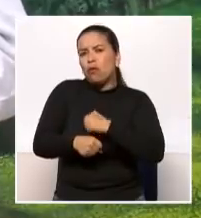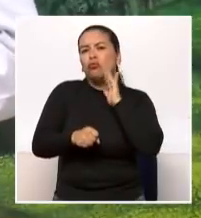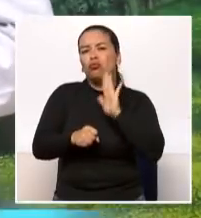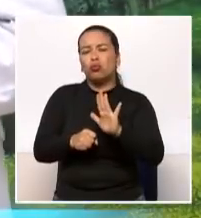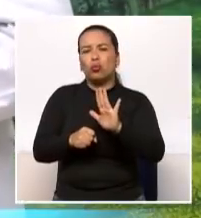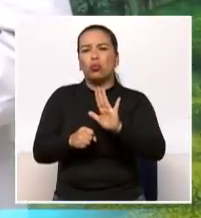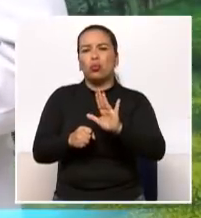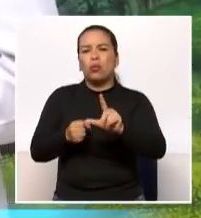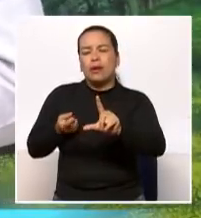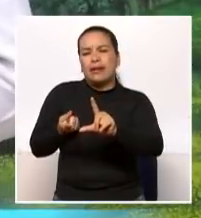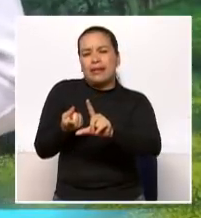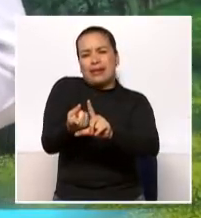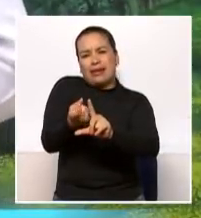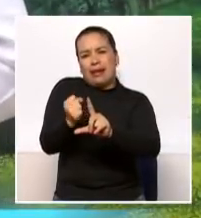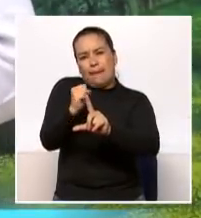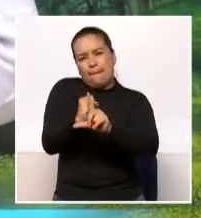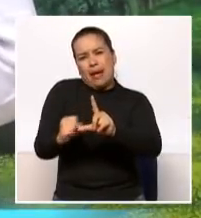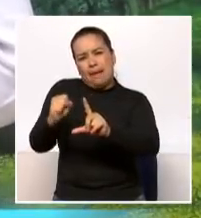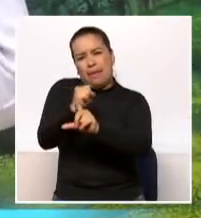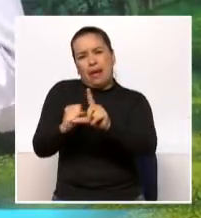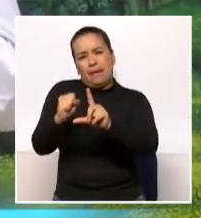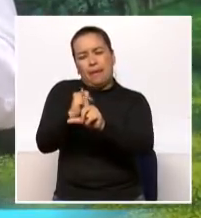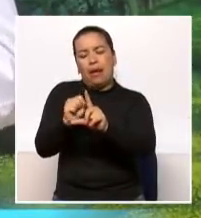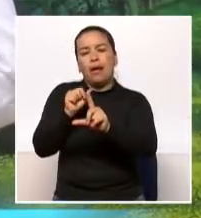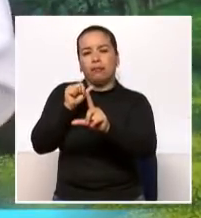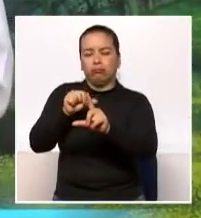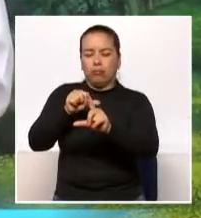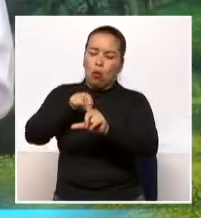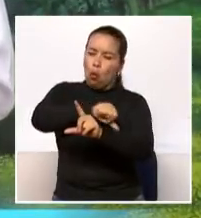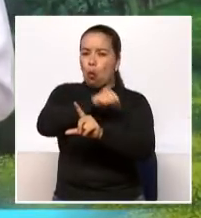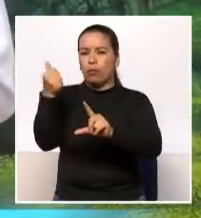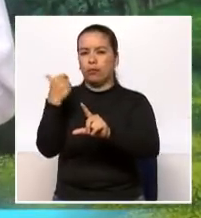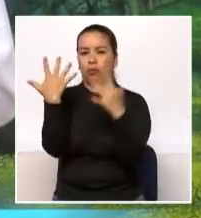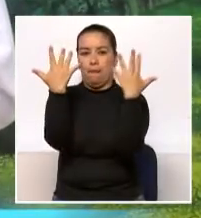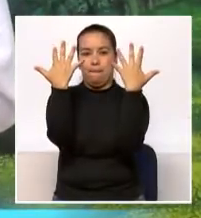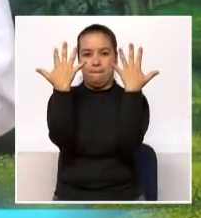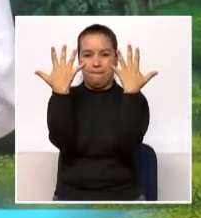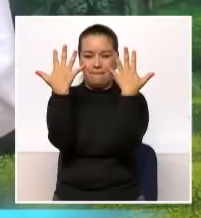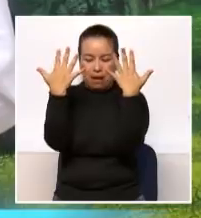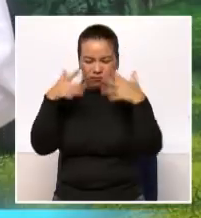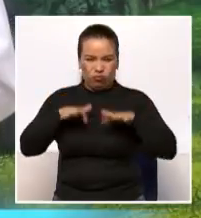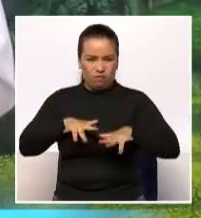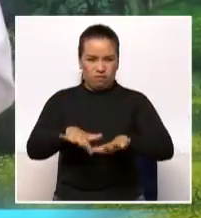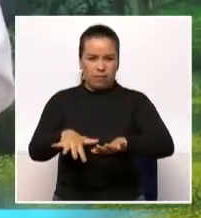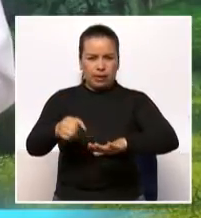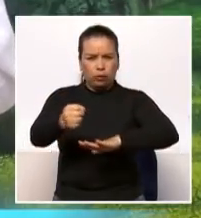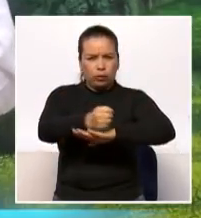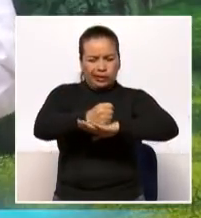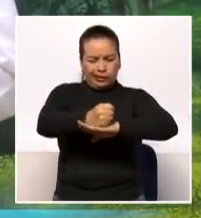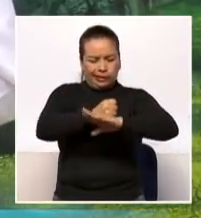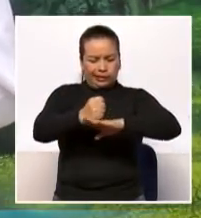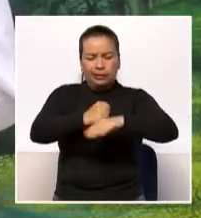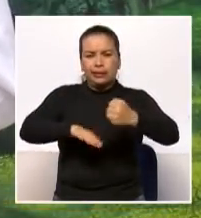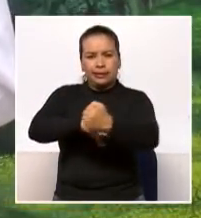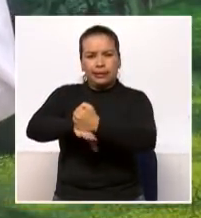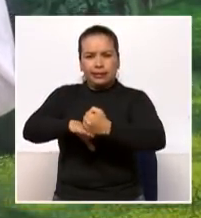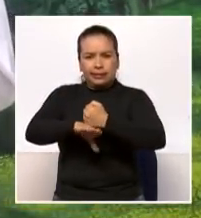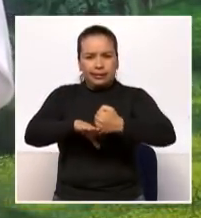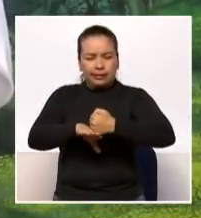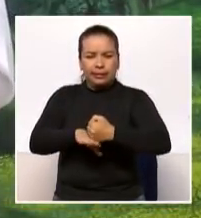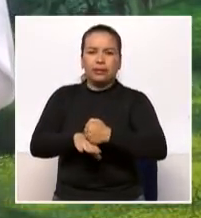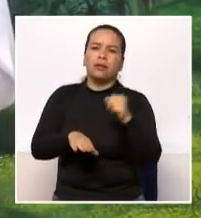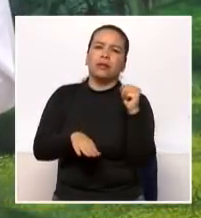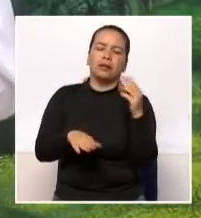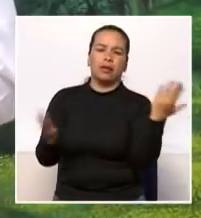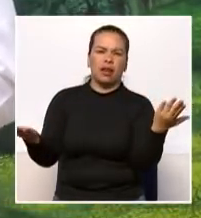ecografía osteoarticular de las articulaciones, es un campo que se ha venido desarrollando en los últimos 10 años, ¿sí? La ecografía del hombro, la